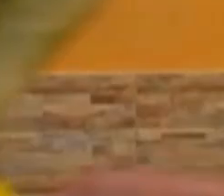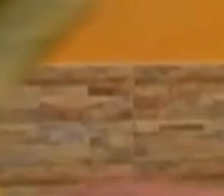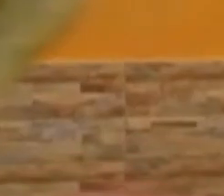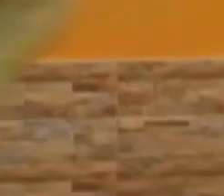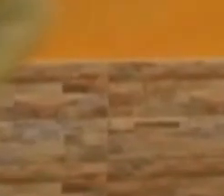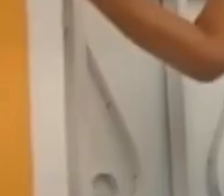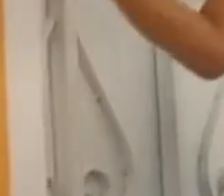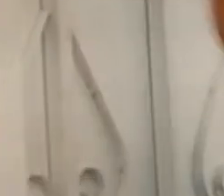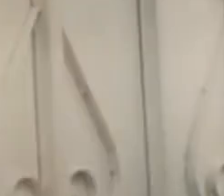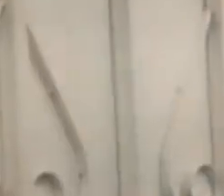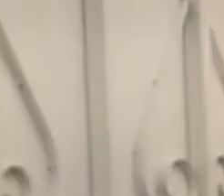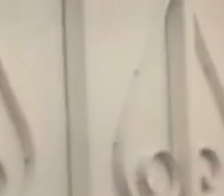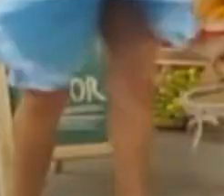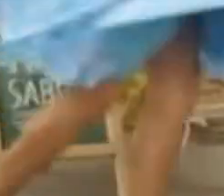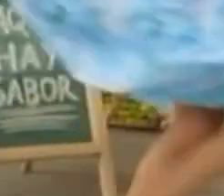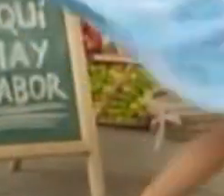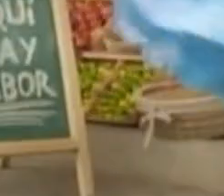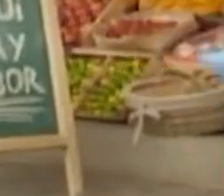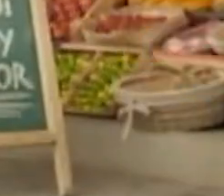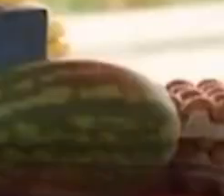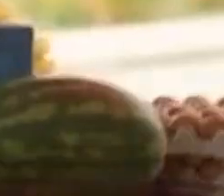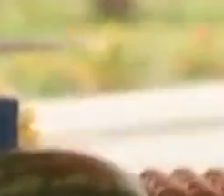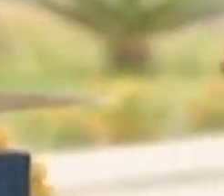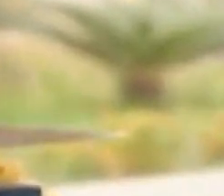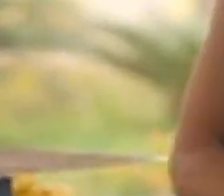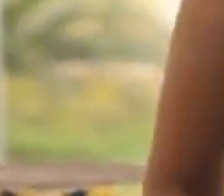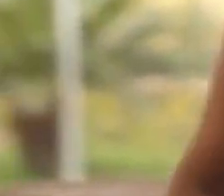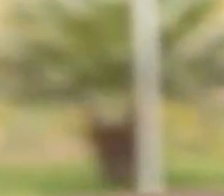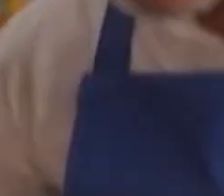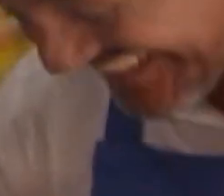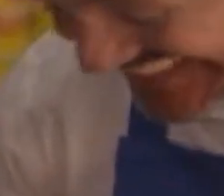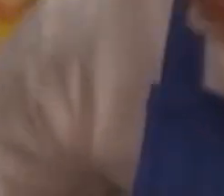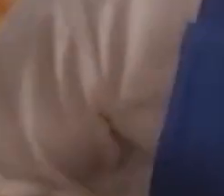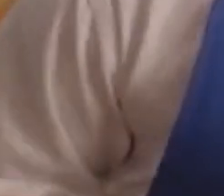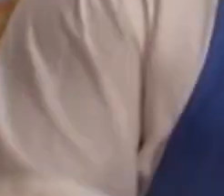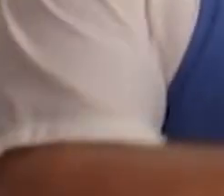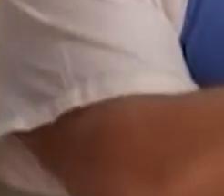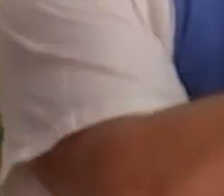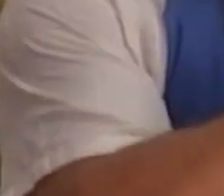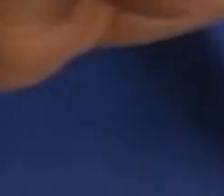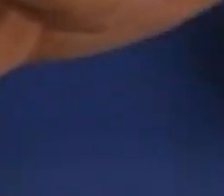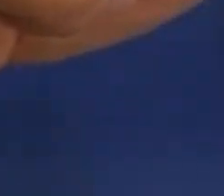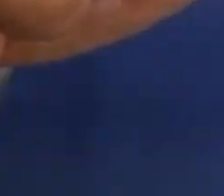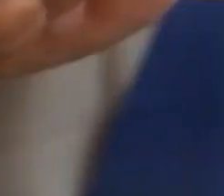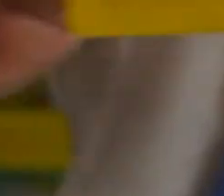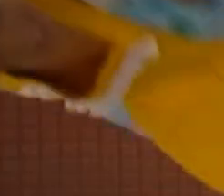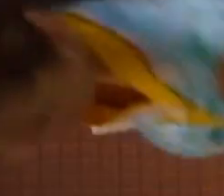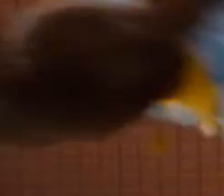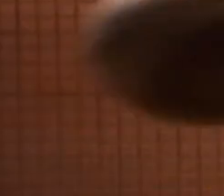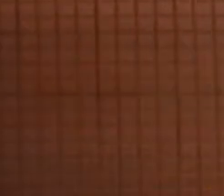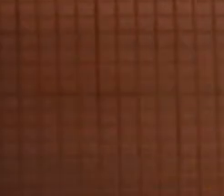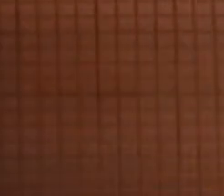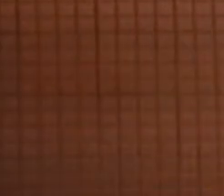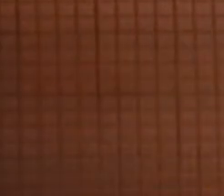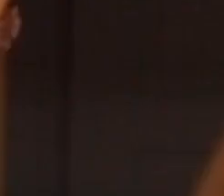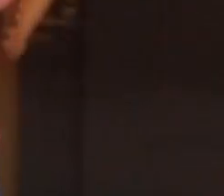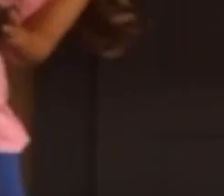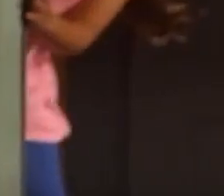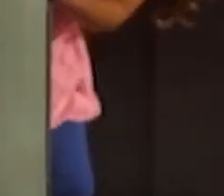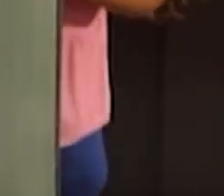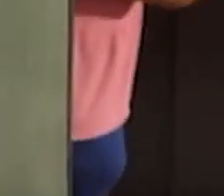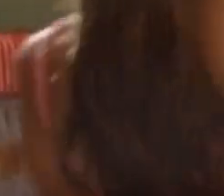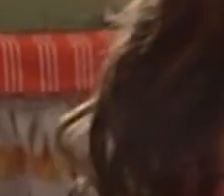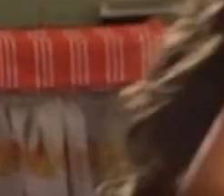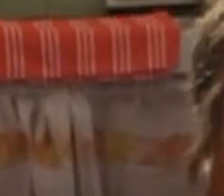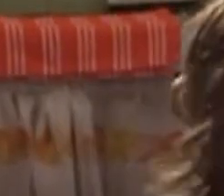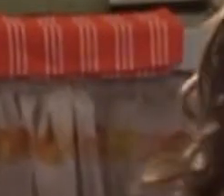¡Sabor! Hoy prepararé algo rico, como lo hago cada día, con muchísimo cariño, y